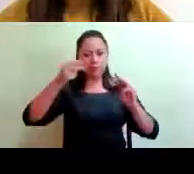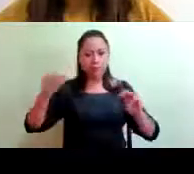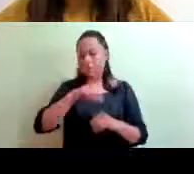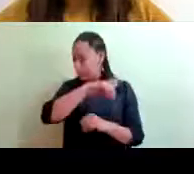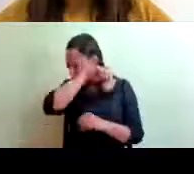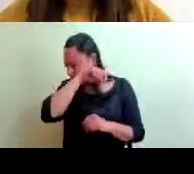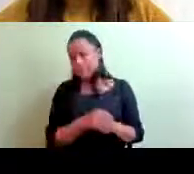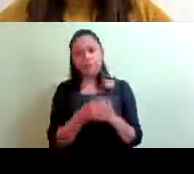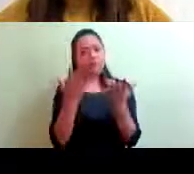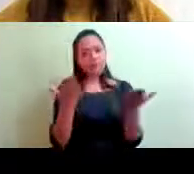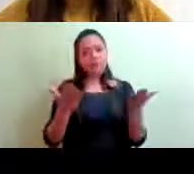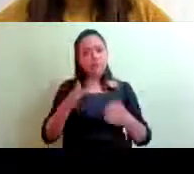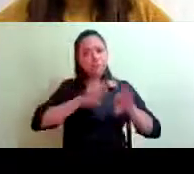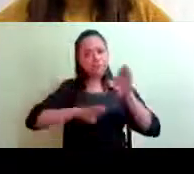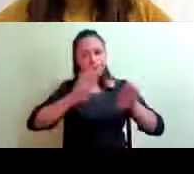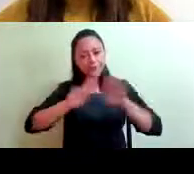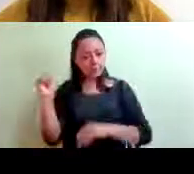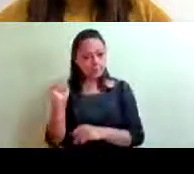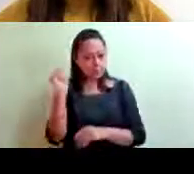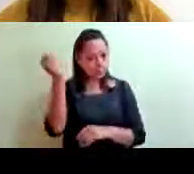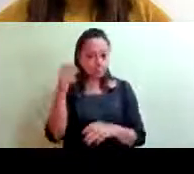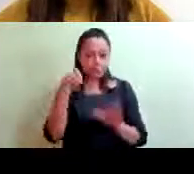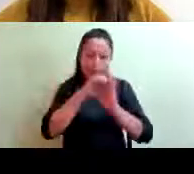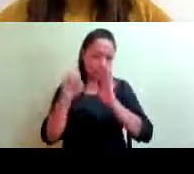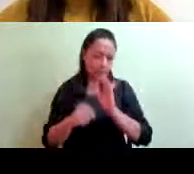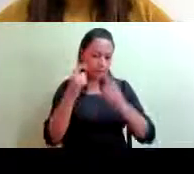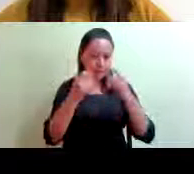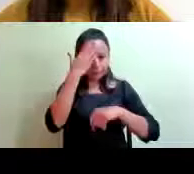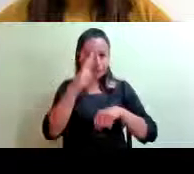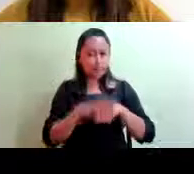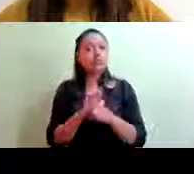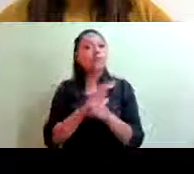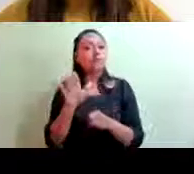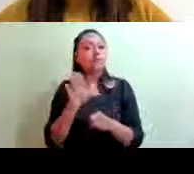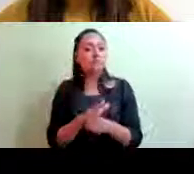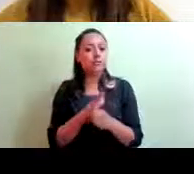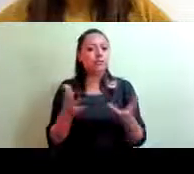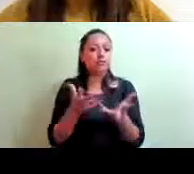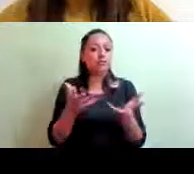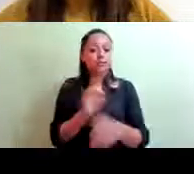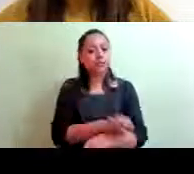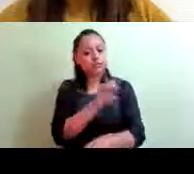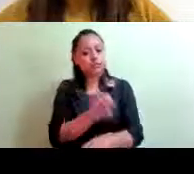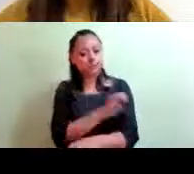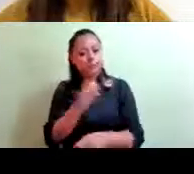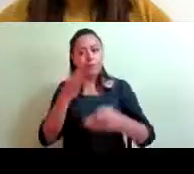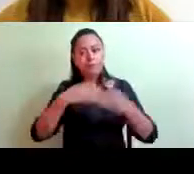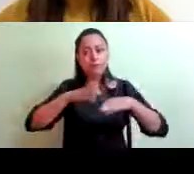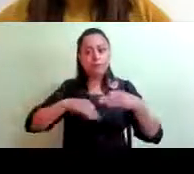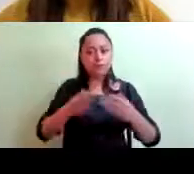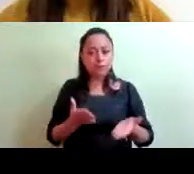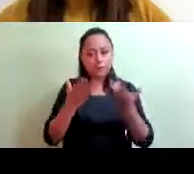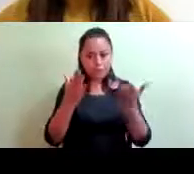agricultura, ganadería y biotecnología, entre los cuales, digamos, se pueden considerar la producción de energía con los recursos que proporciona el